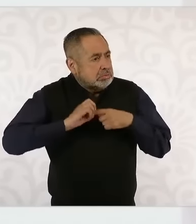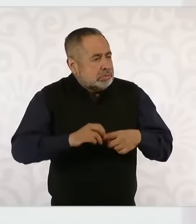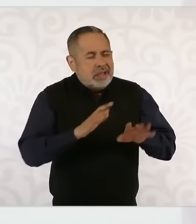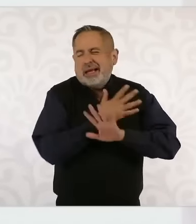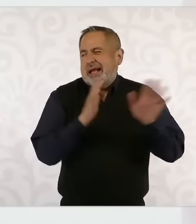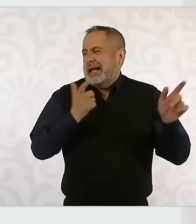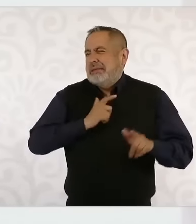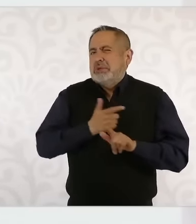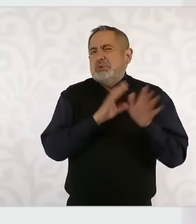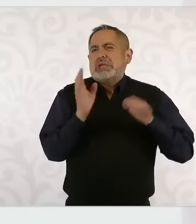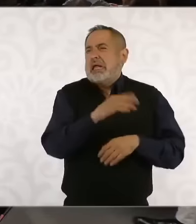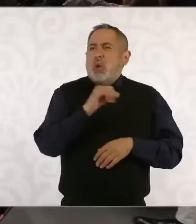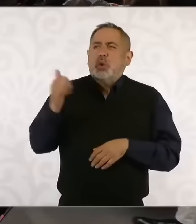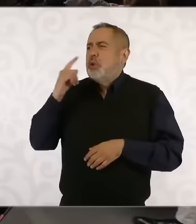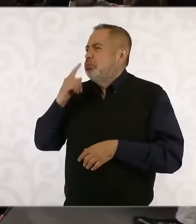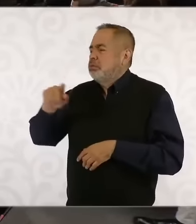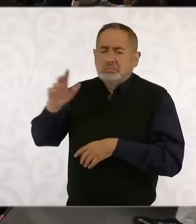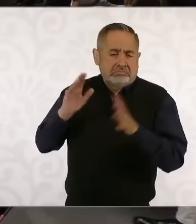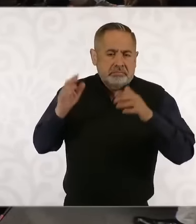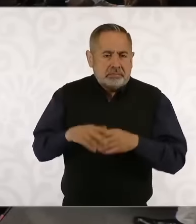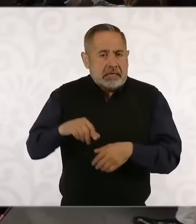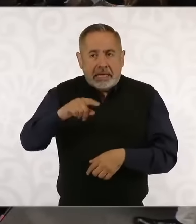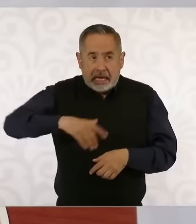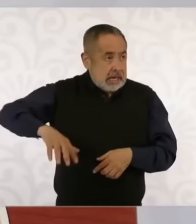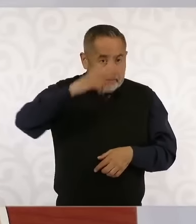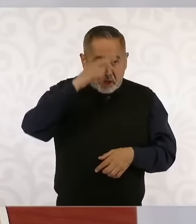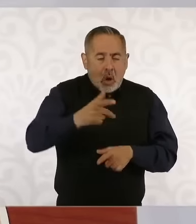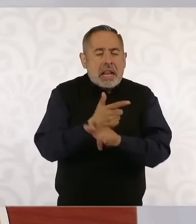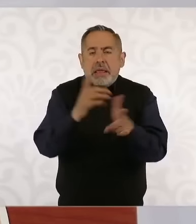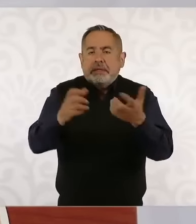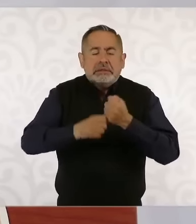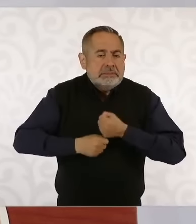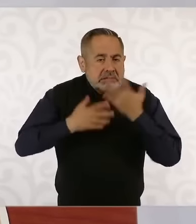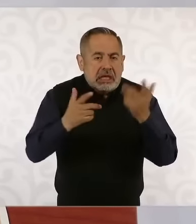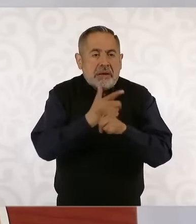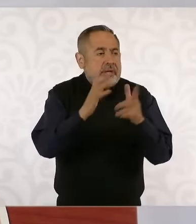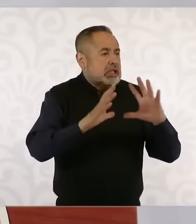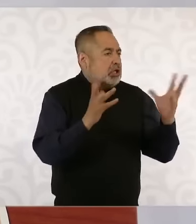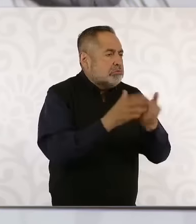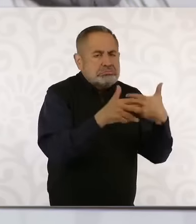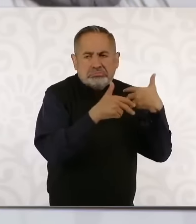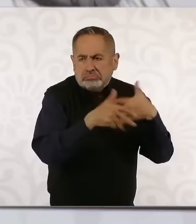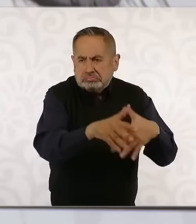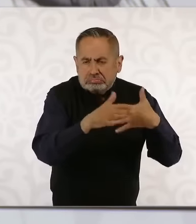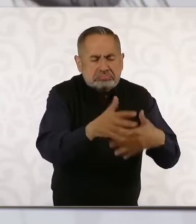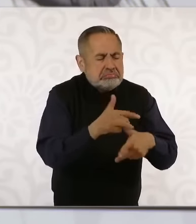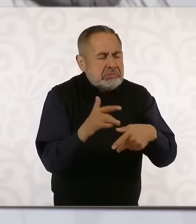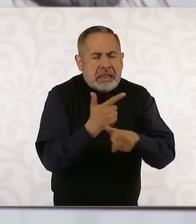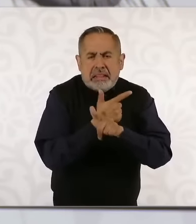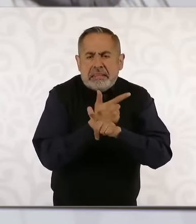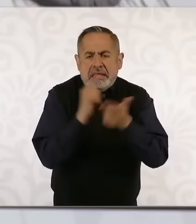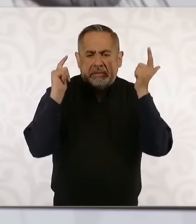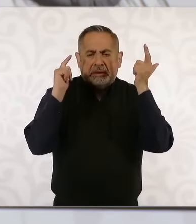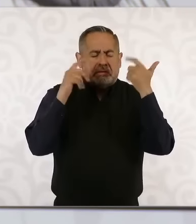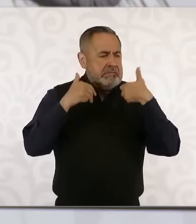le gusta eso. Pero no, aquí hay libertad de expresión, libertad de reunión, libertad de manifestación.